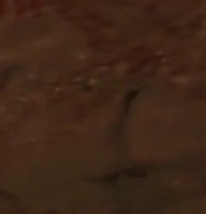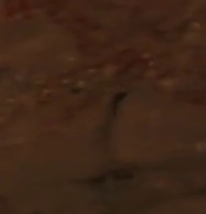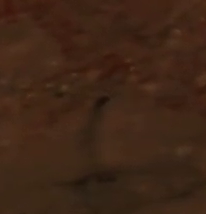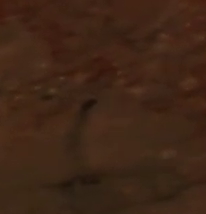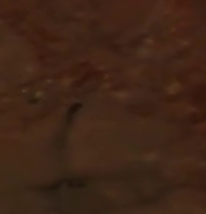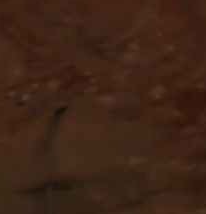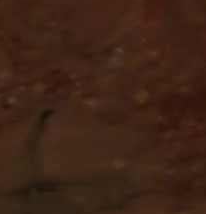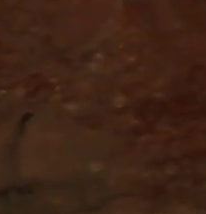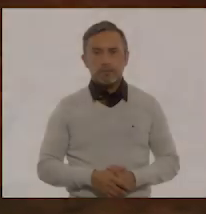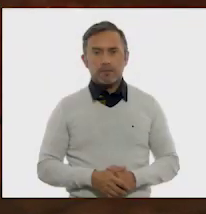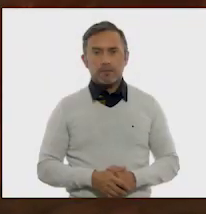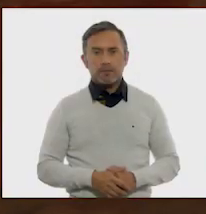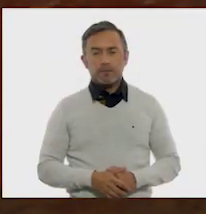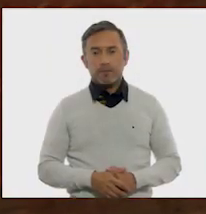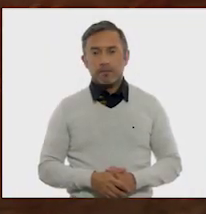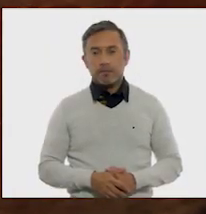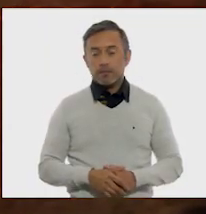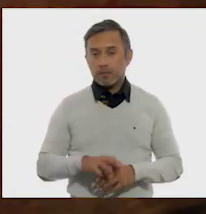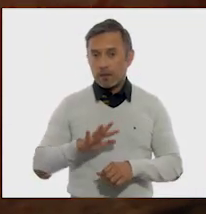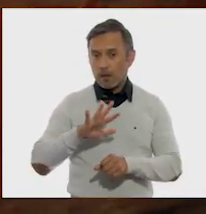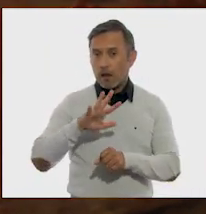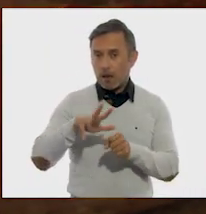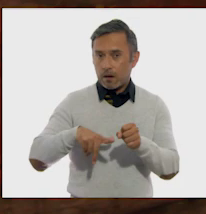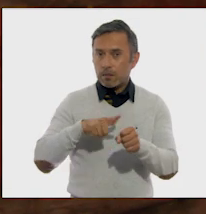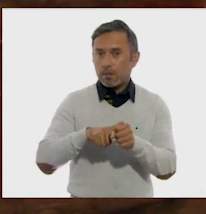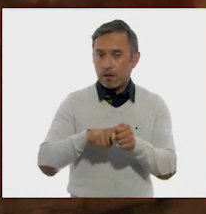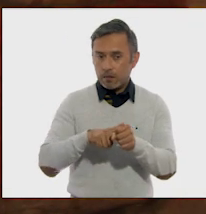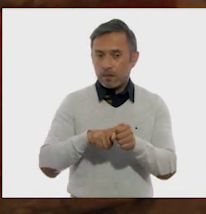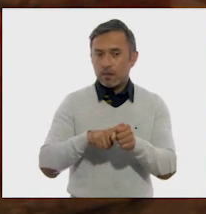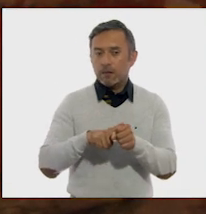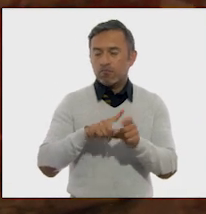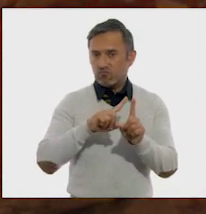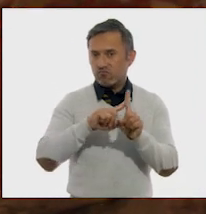Todos los animales están en movimiento.